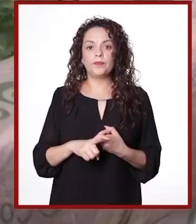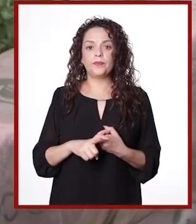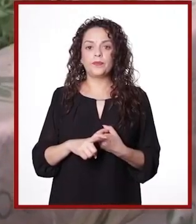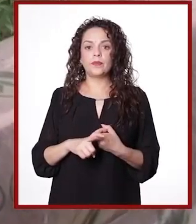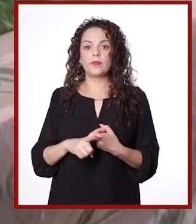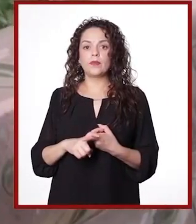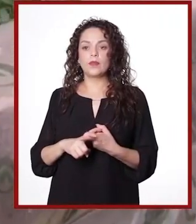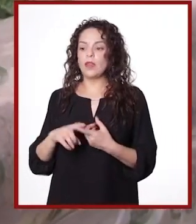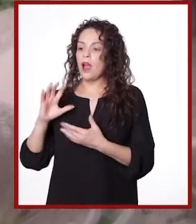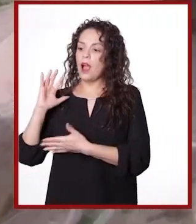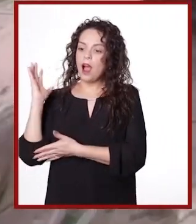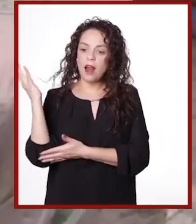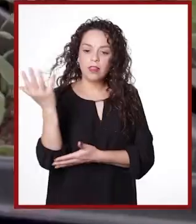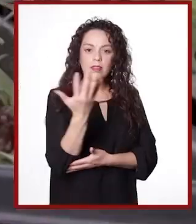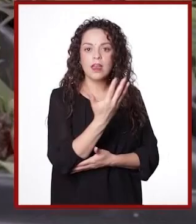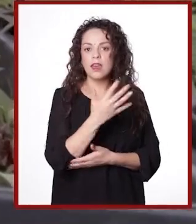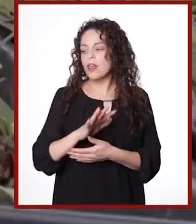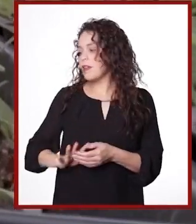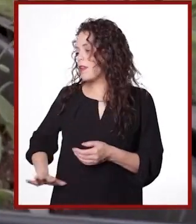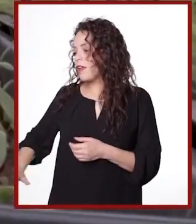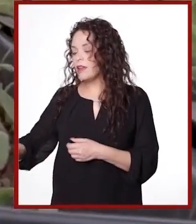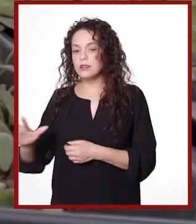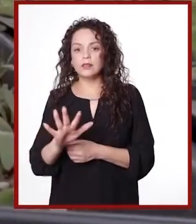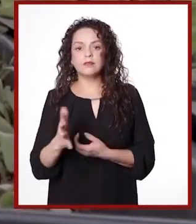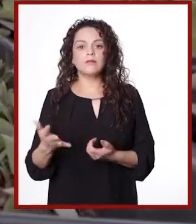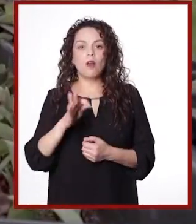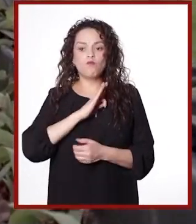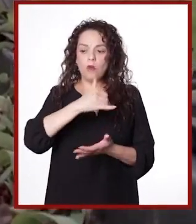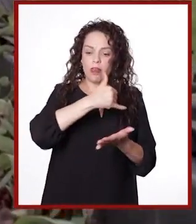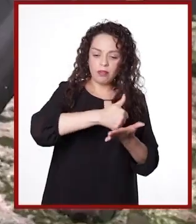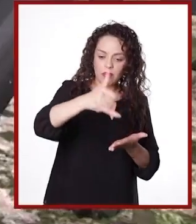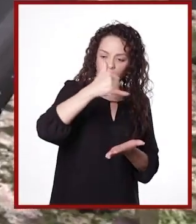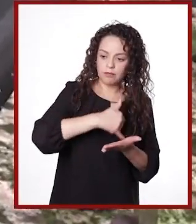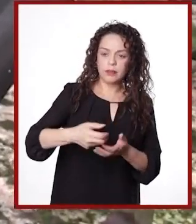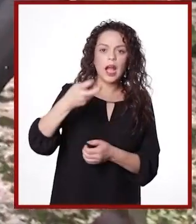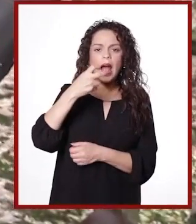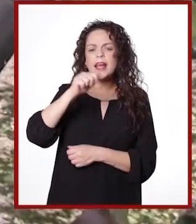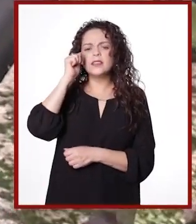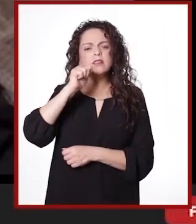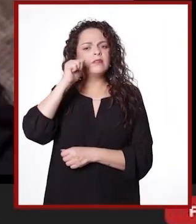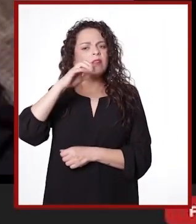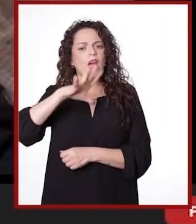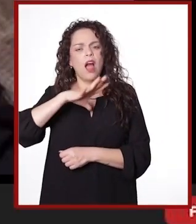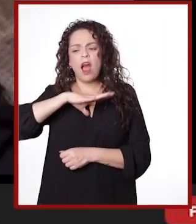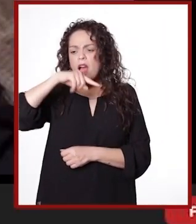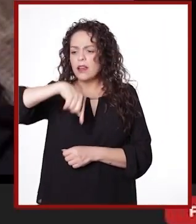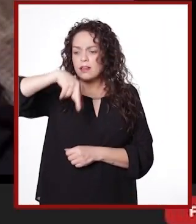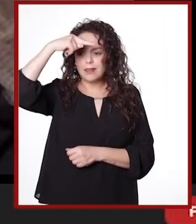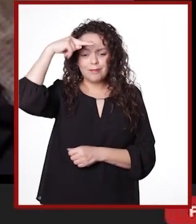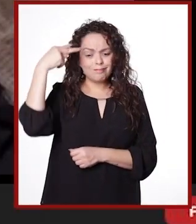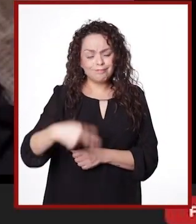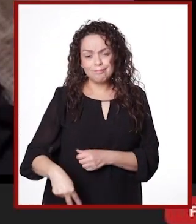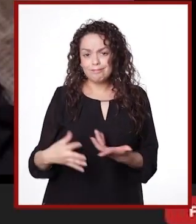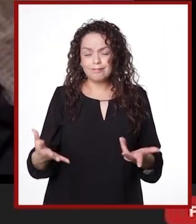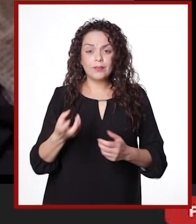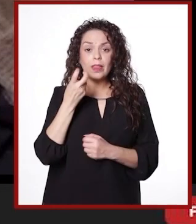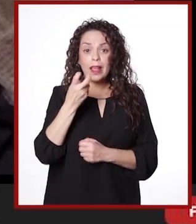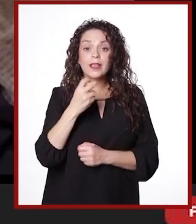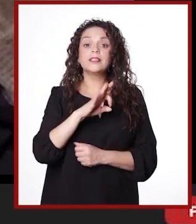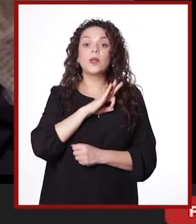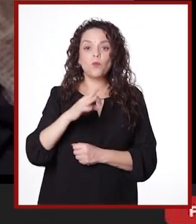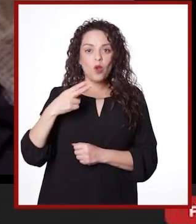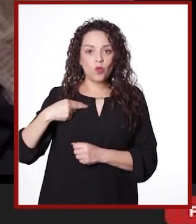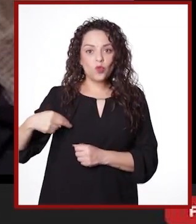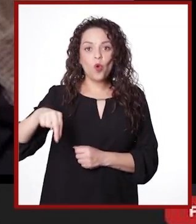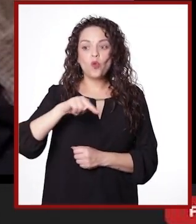de atrás, podemos cosechar. Eso siempre ha estado en México, y entonces es algo que podemos nosotros